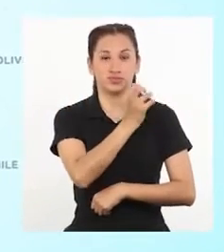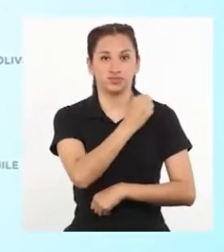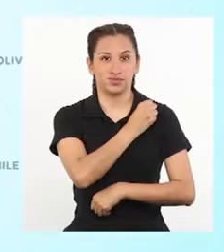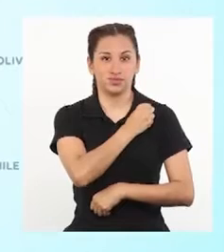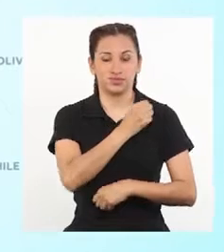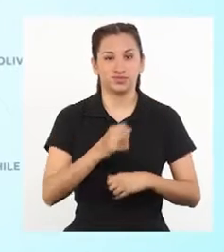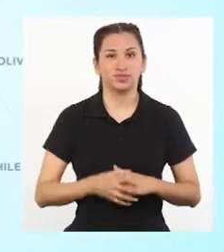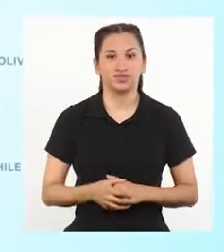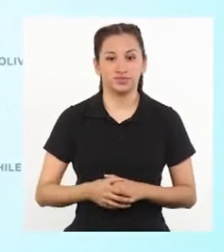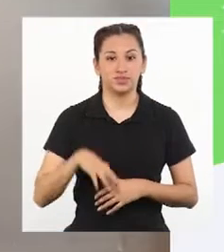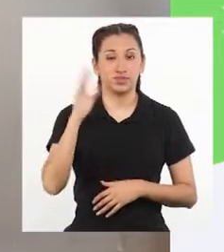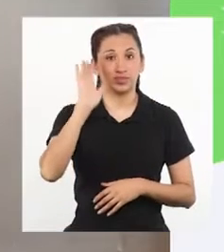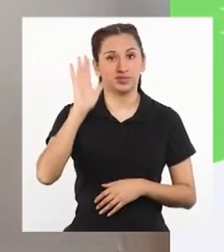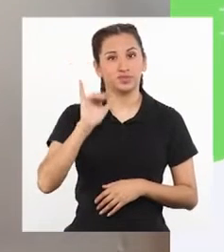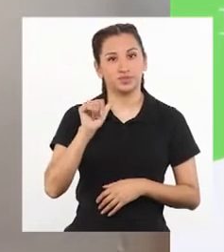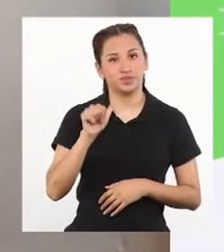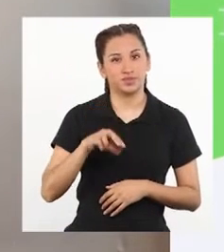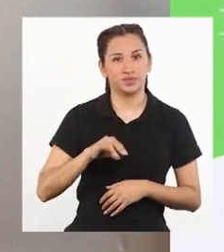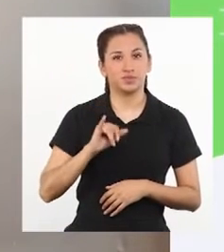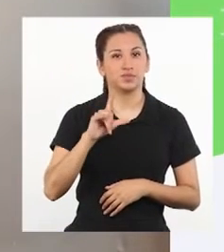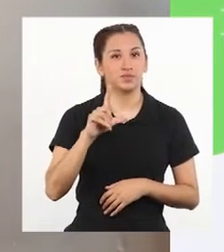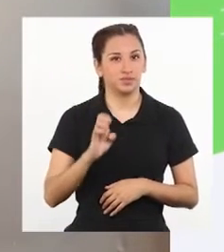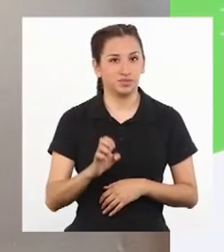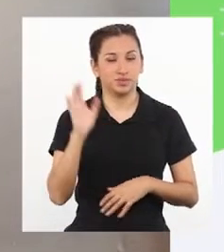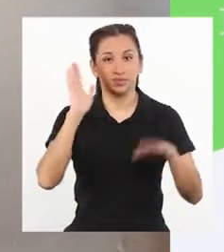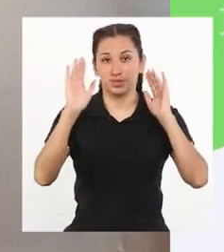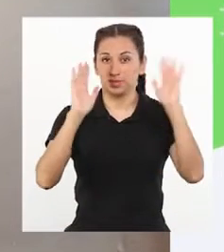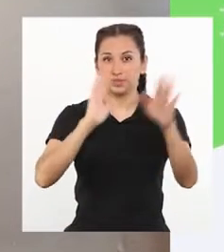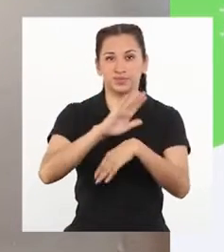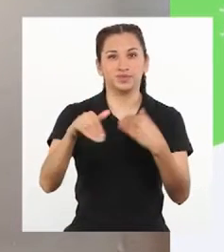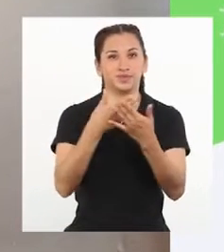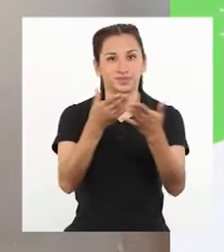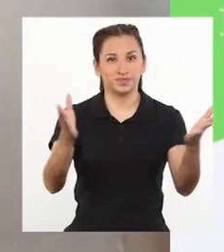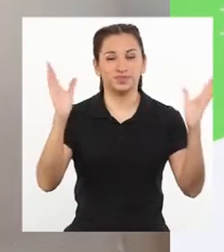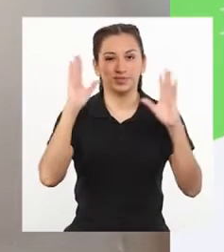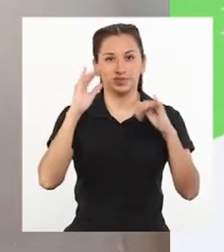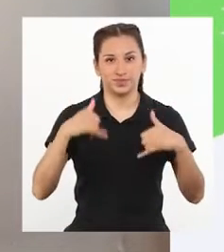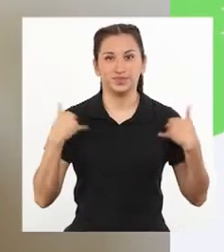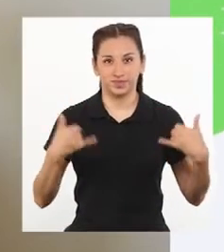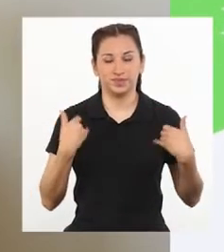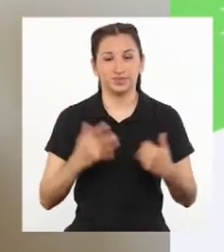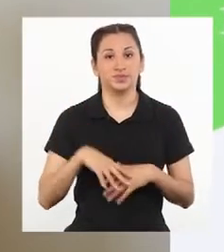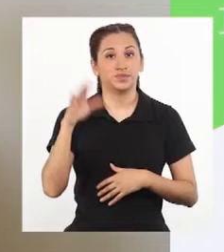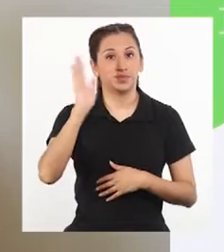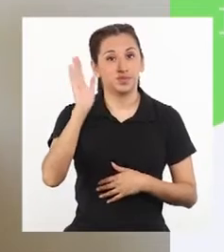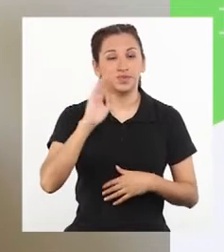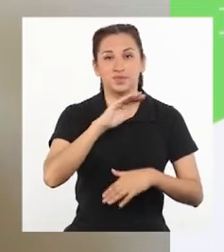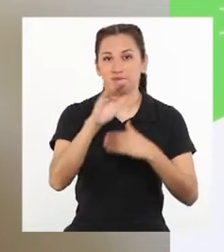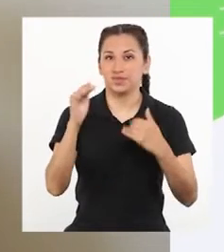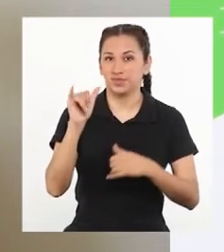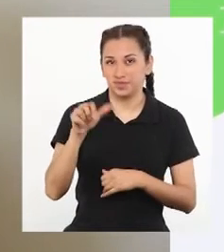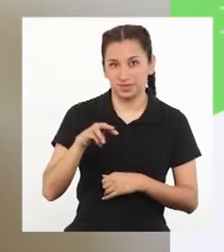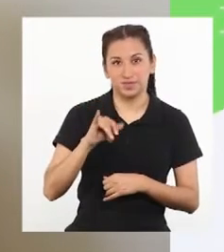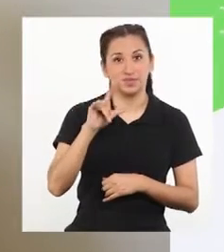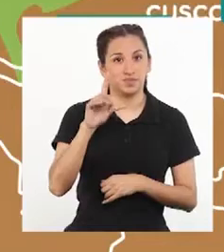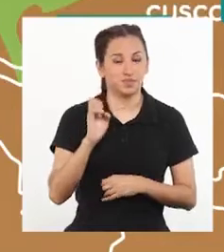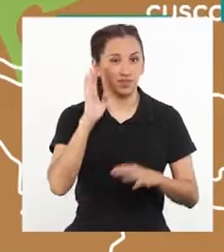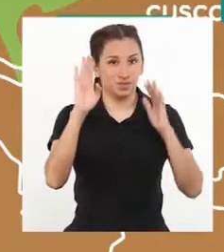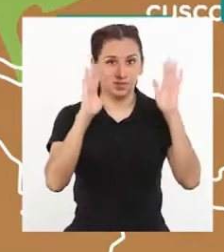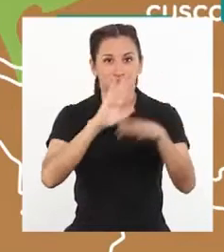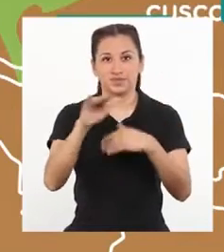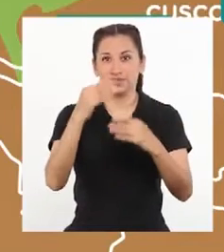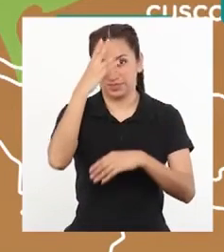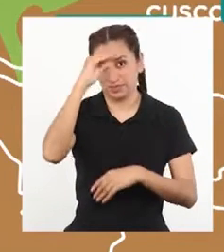y cuarto de secundaria. Hola, Yamile. Hola, chicas y chicos. Hola, Yamile. Hola, chicos y chicas.